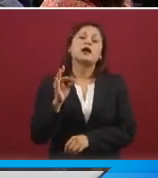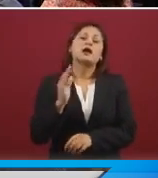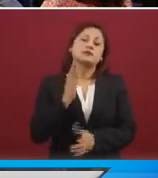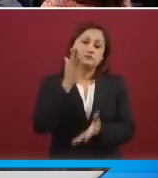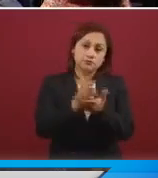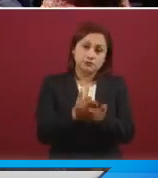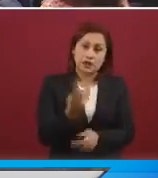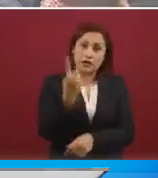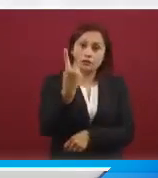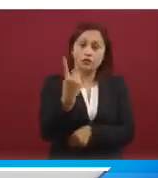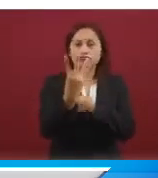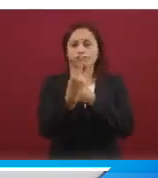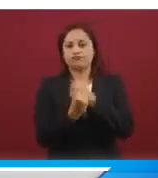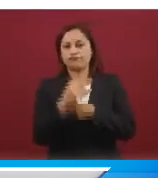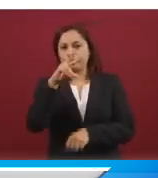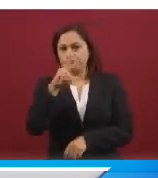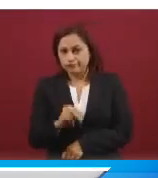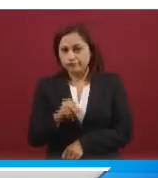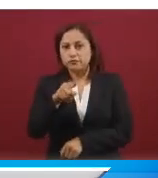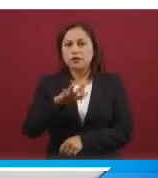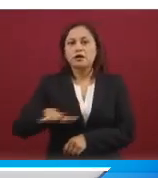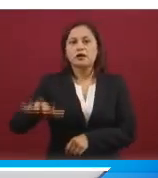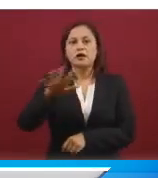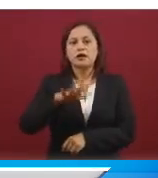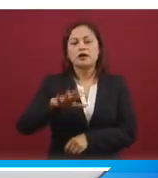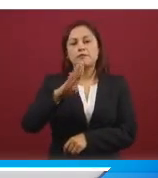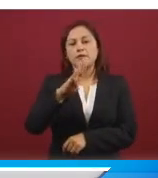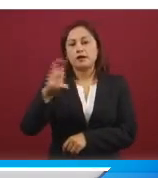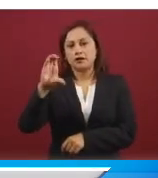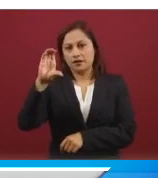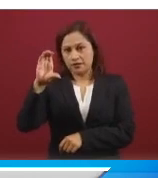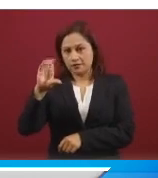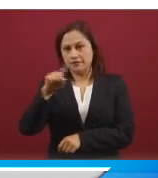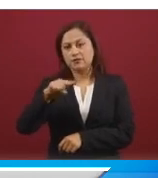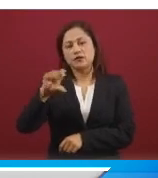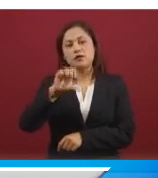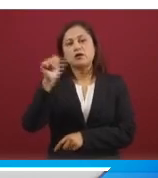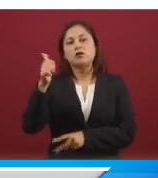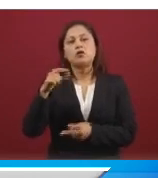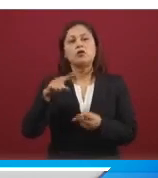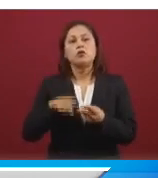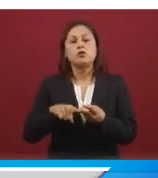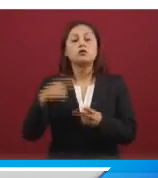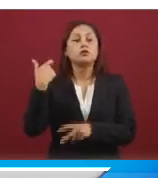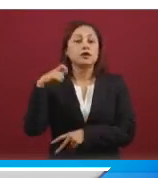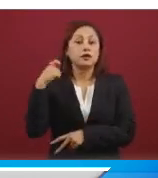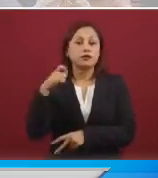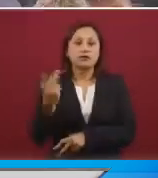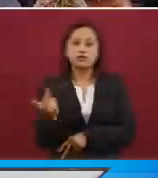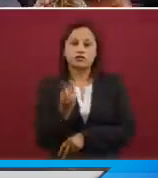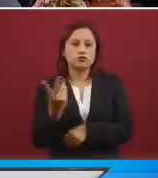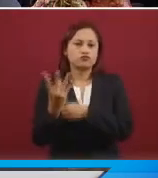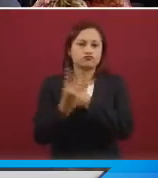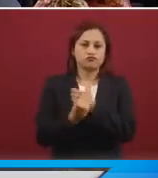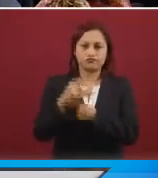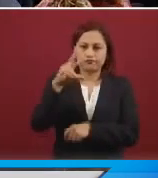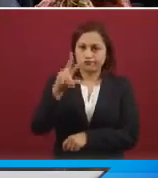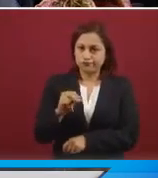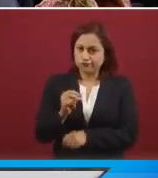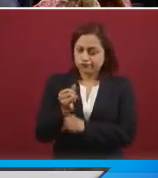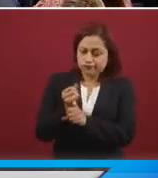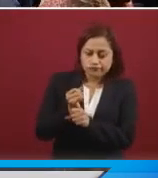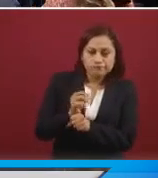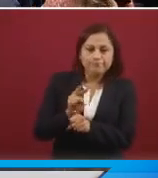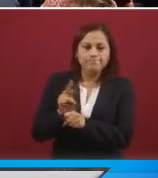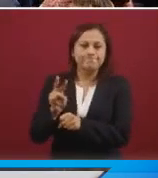a 22.14. Gas LP en cilindros marca Grupo González a 18 pesos por kilogramo. Gas LP estacionario marca